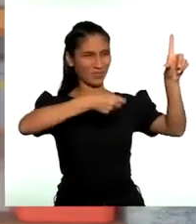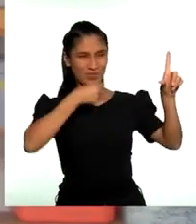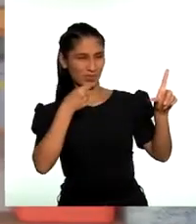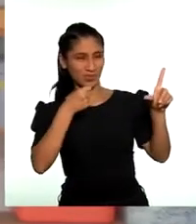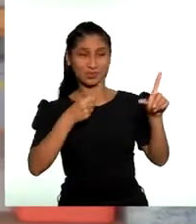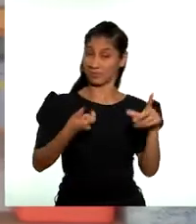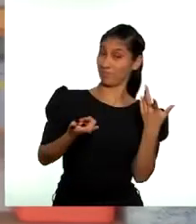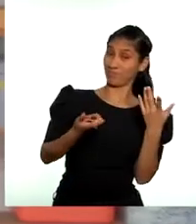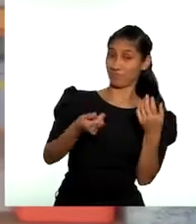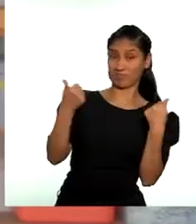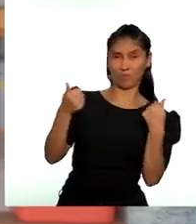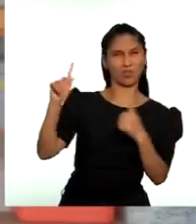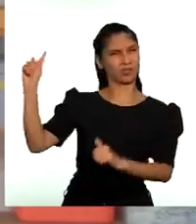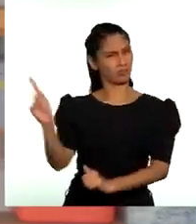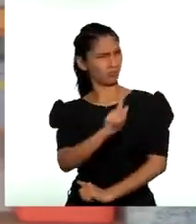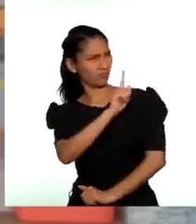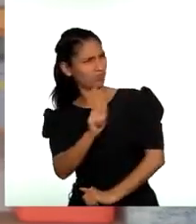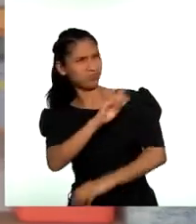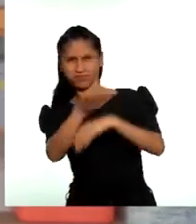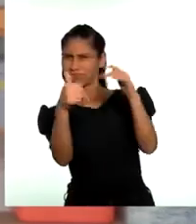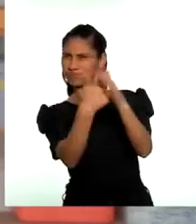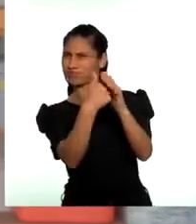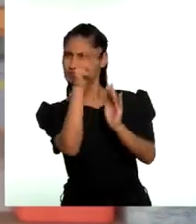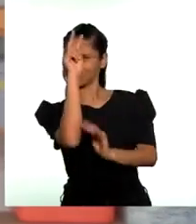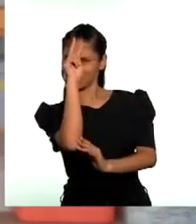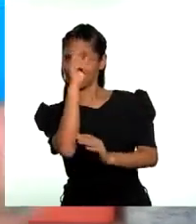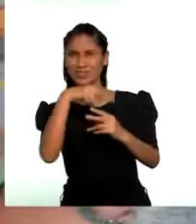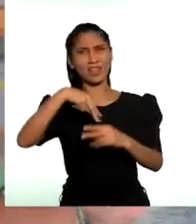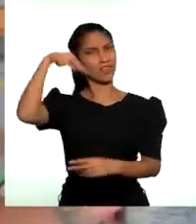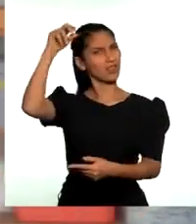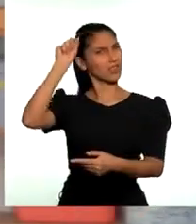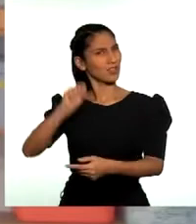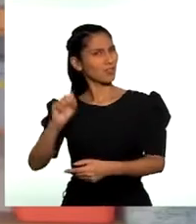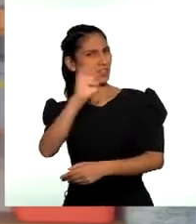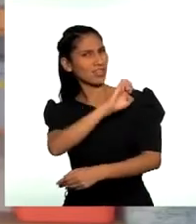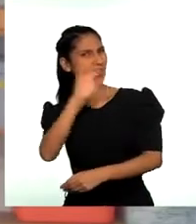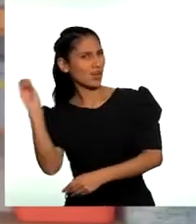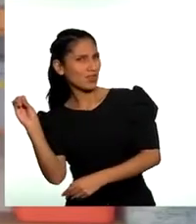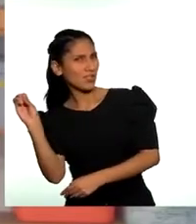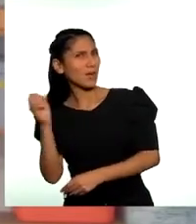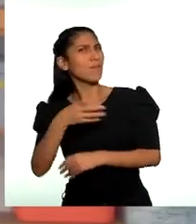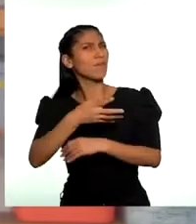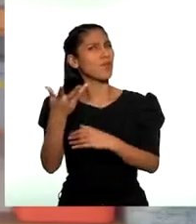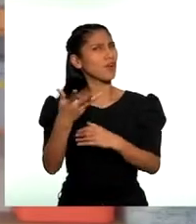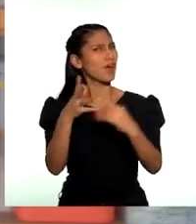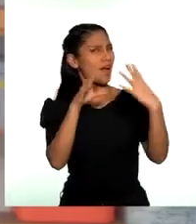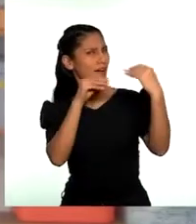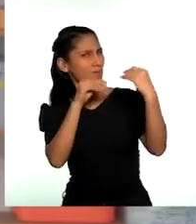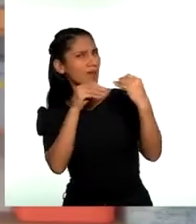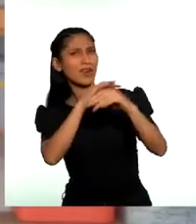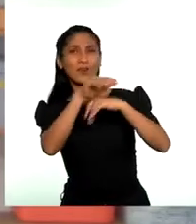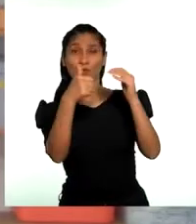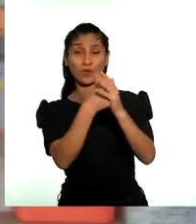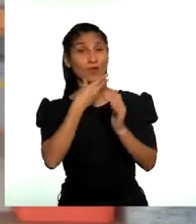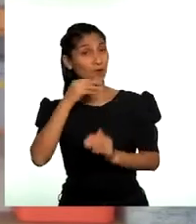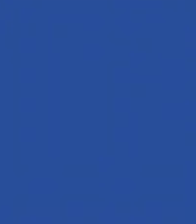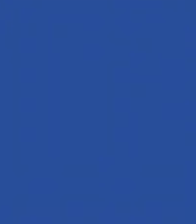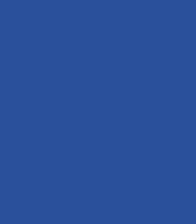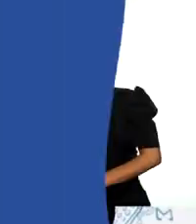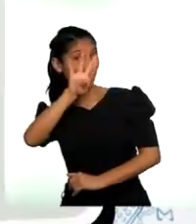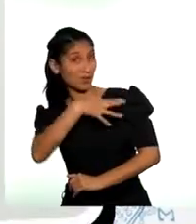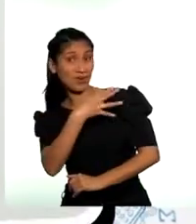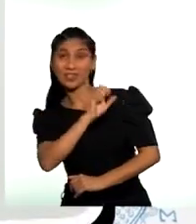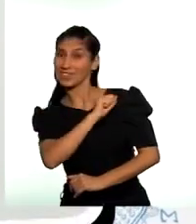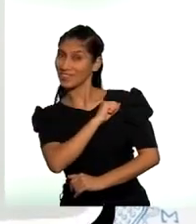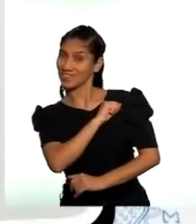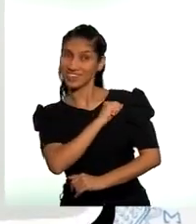Voy a recorrer todo el país, de norte a sur, de este a oeste, para hablar con las chicas y chicos de tercero y cuarto de secundaria.